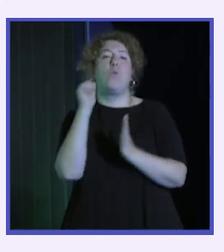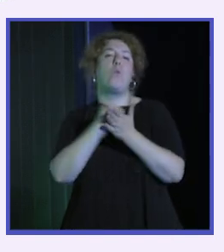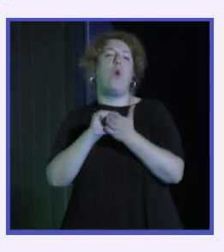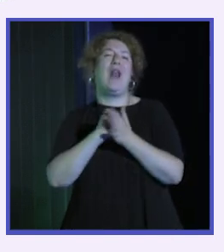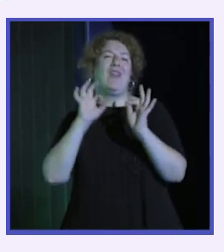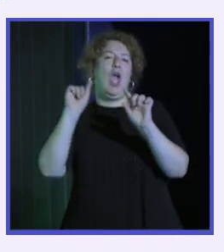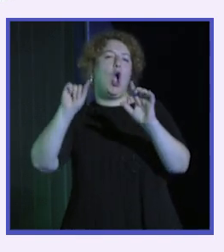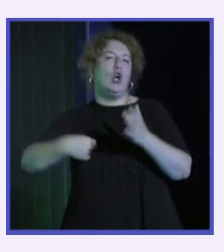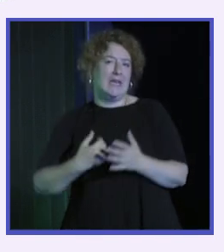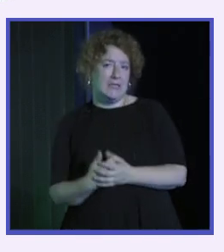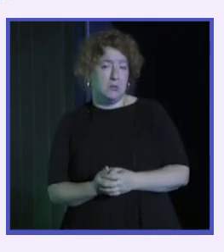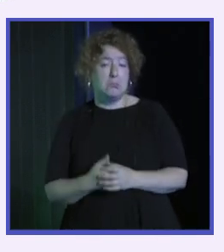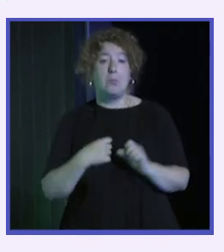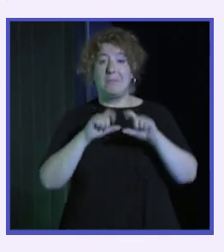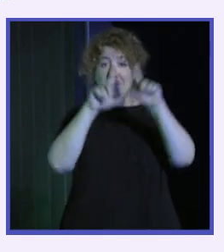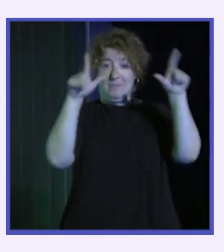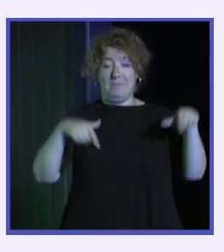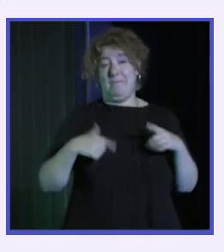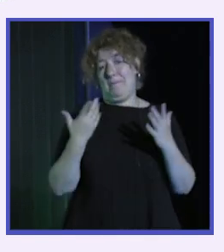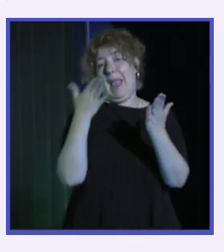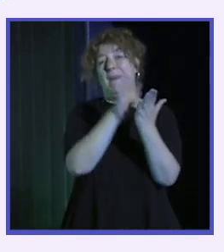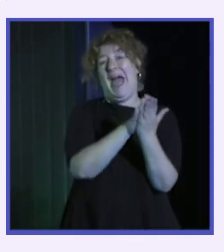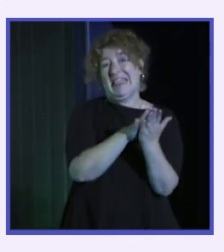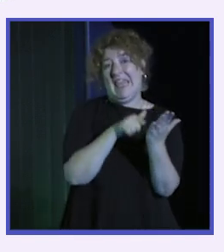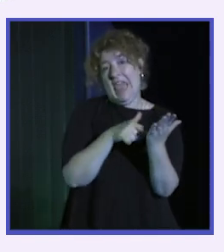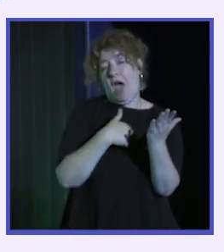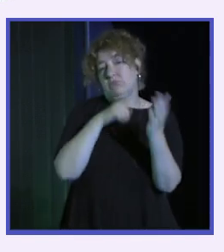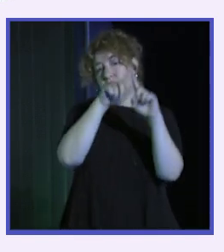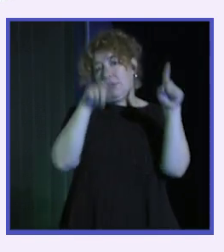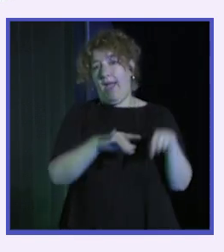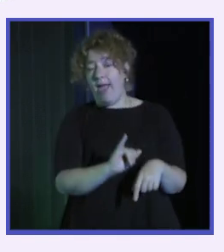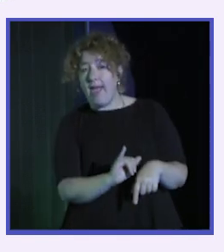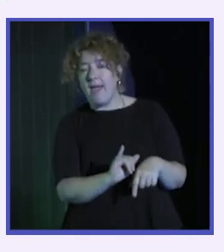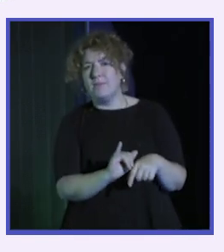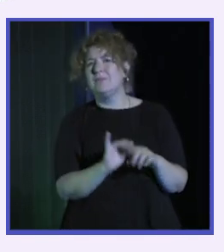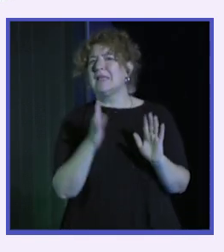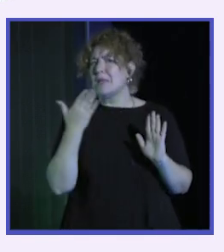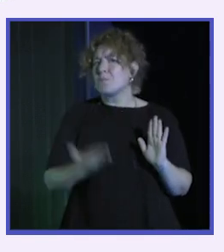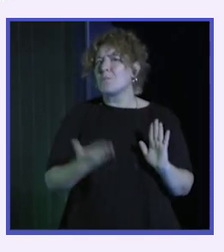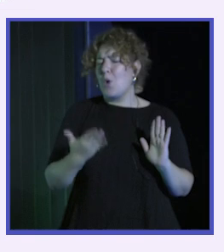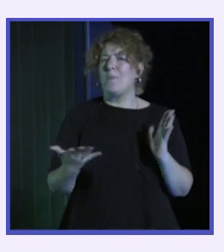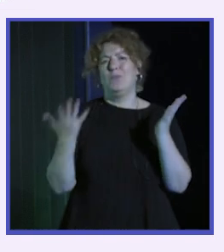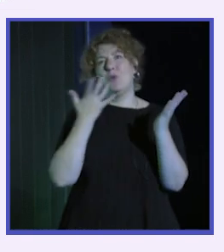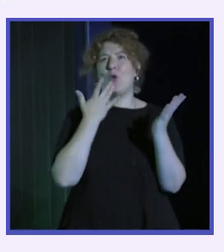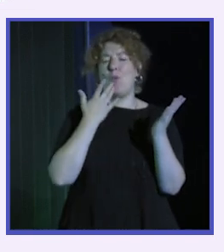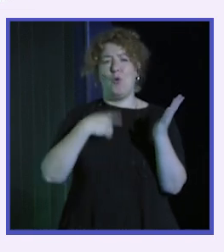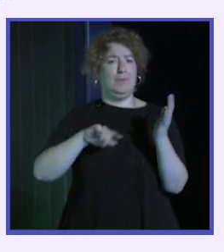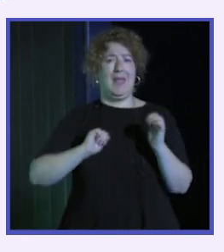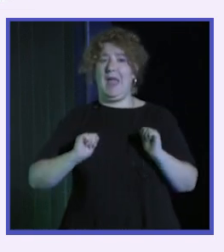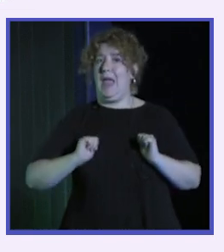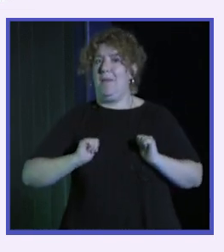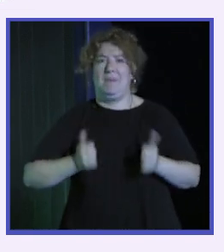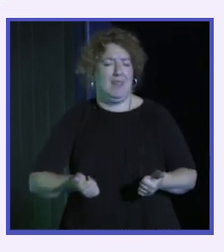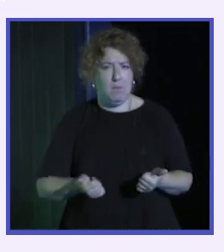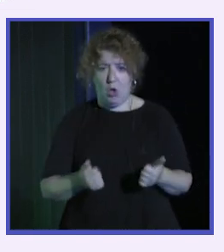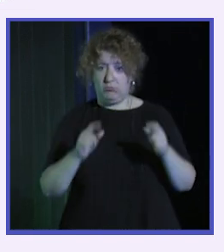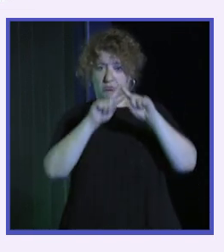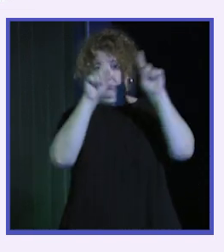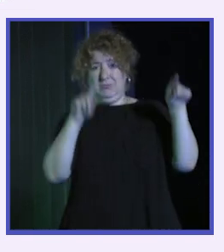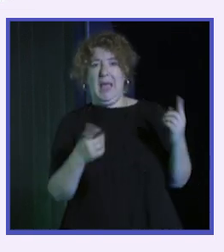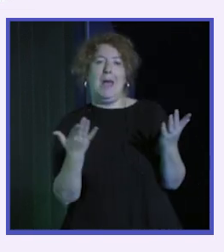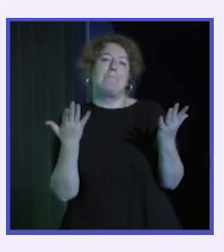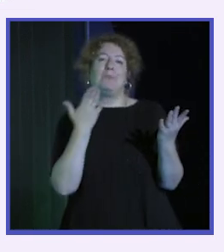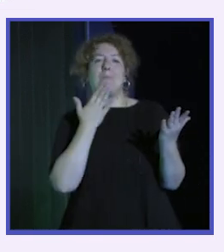a las plantillas, cojo una plantilla, ¿vale? Es importante el tema de las plantillas porque lo tienes que hacer desde el principio. Cogemos la